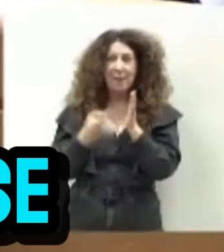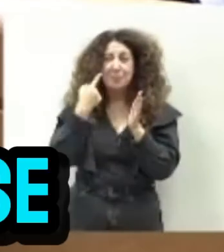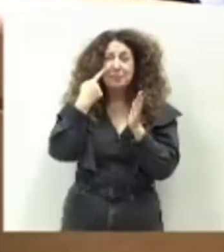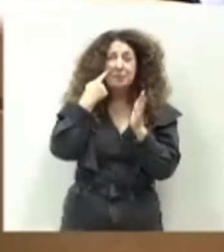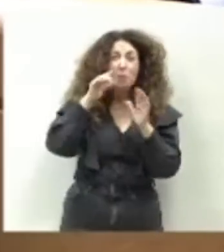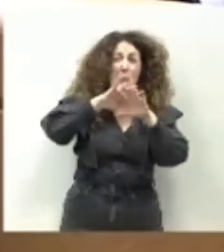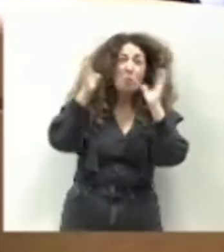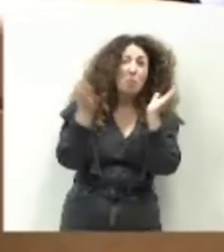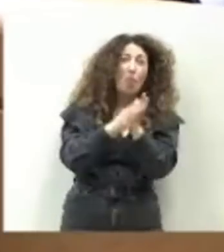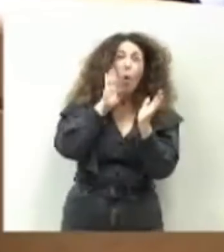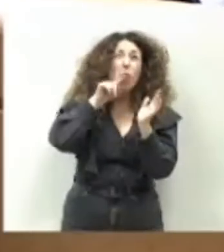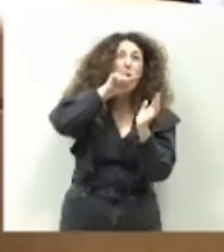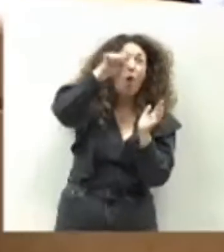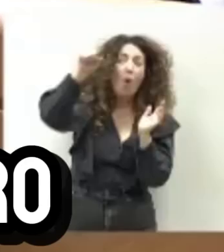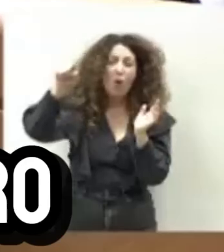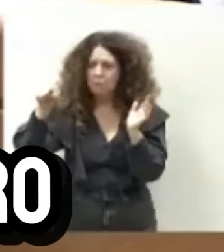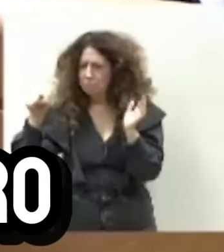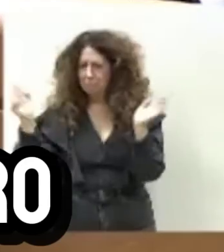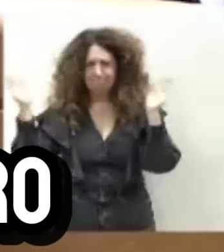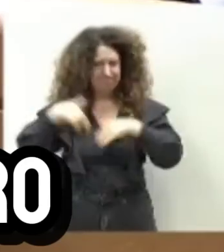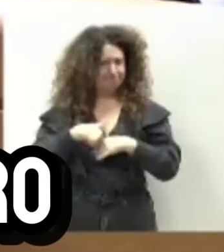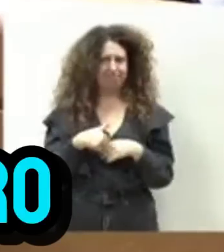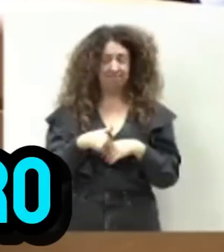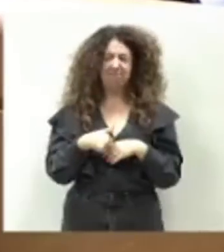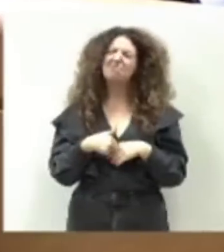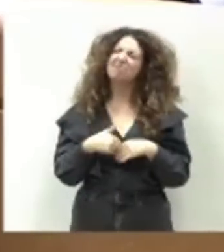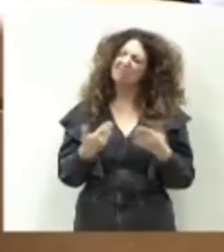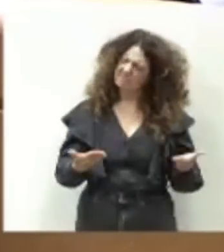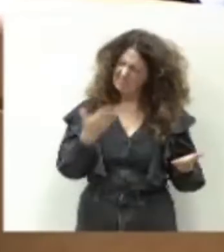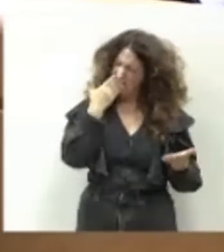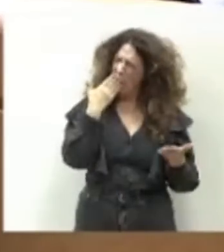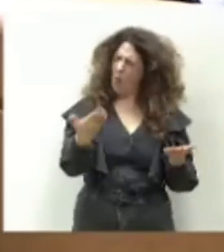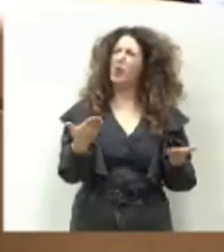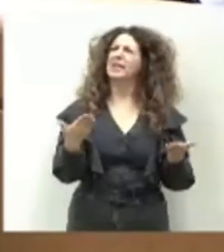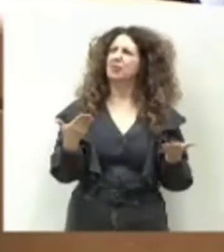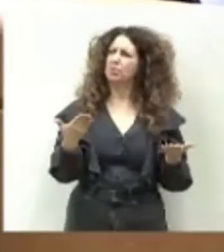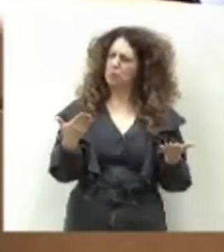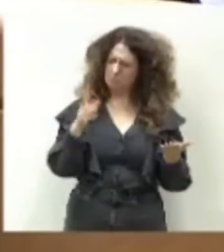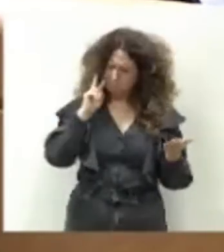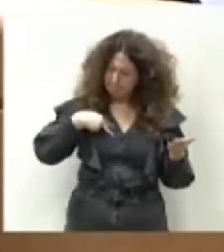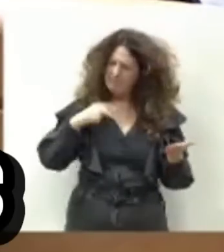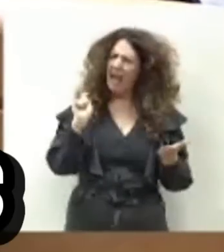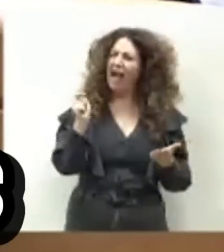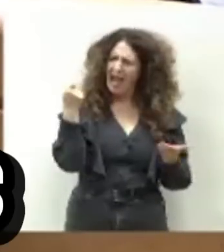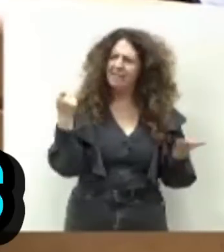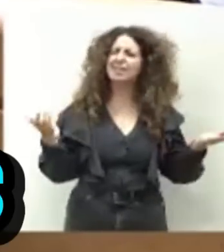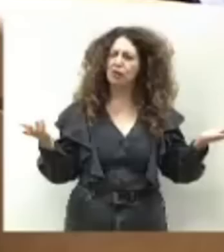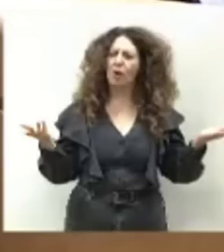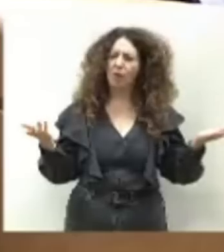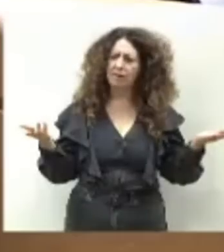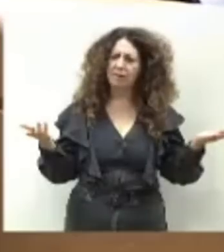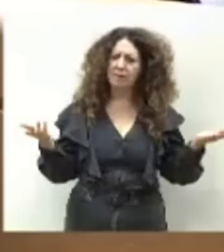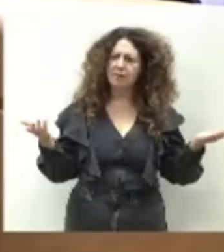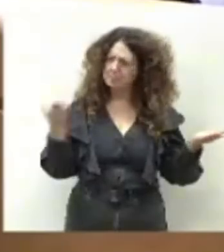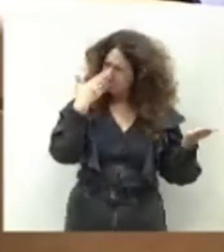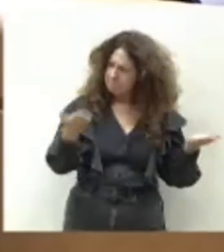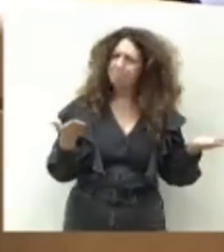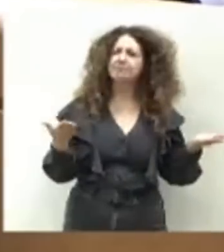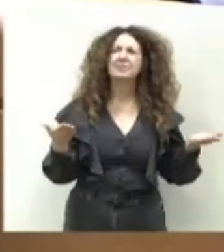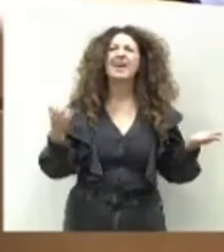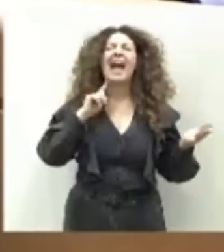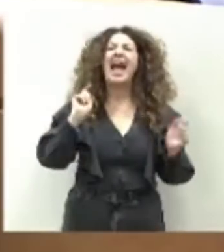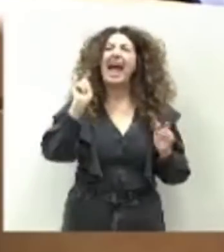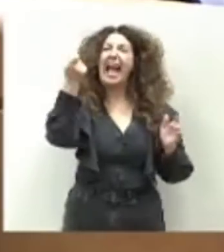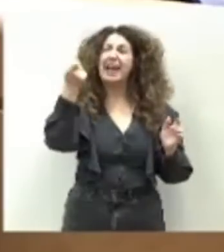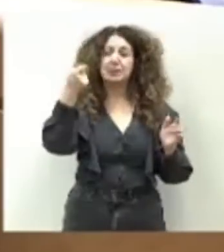podría hacerse. Por tanto, seamos honestos con nuestro propio éxito, que, como he dicho muchas veces, es un éxito